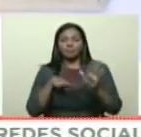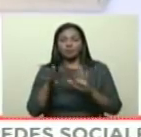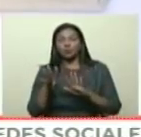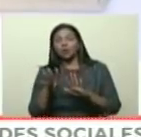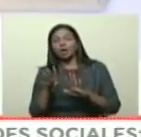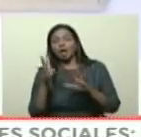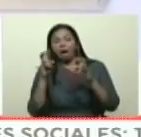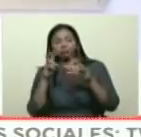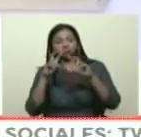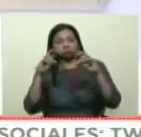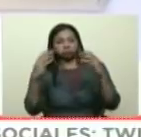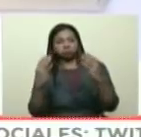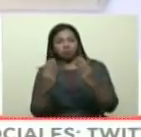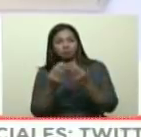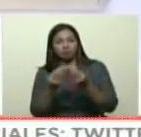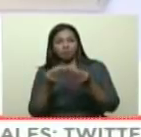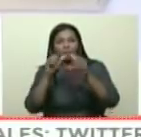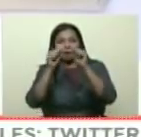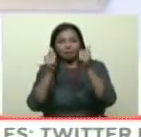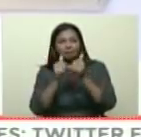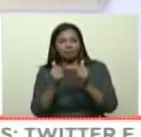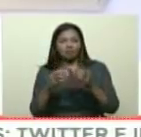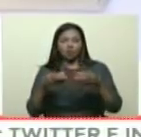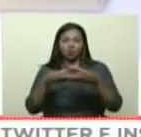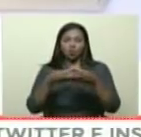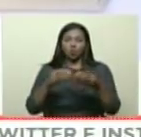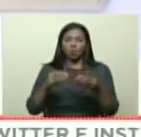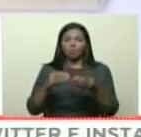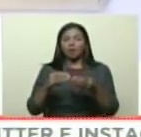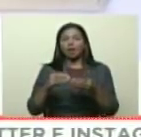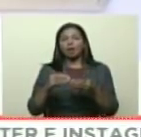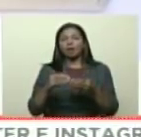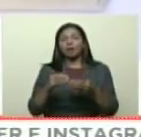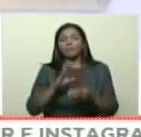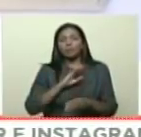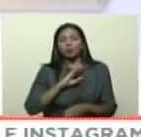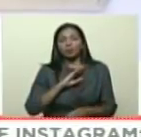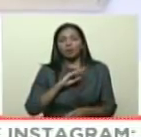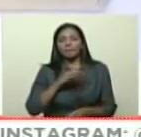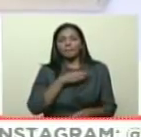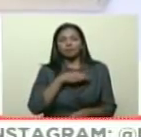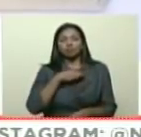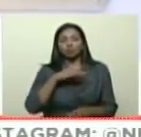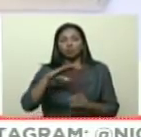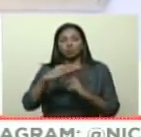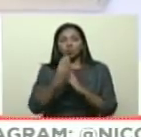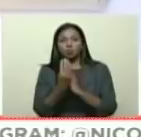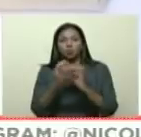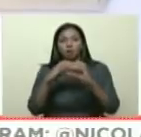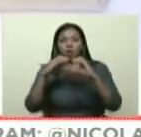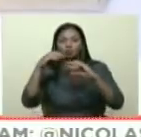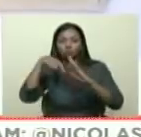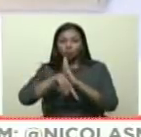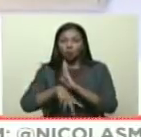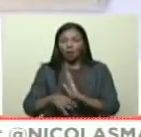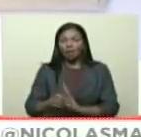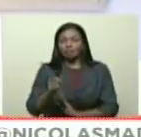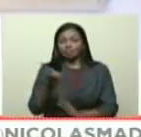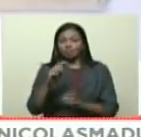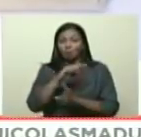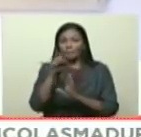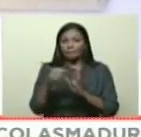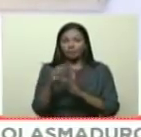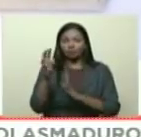unidades artísticas de la misión Cultura Corazón Adentro, para llegar a un total de